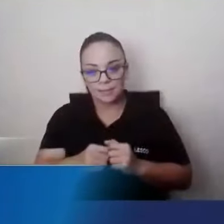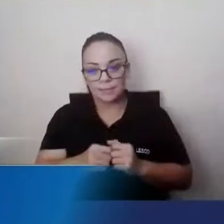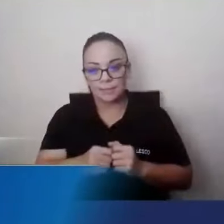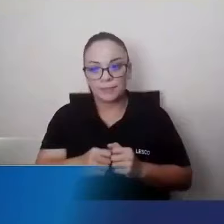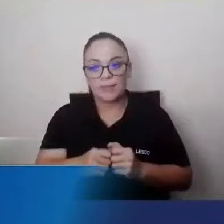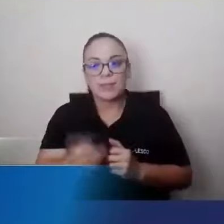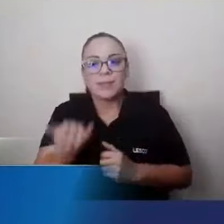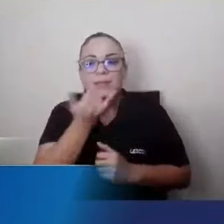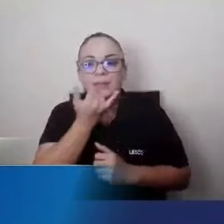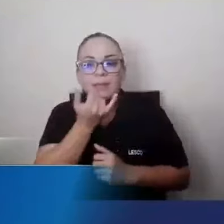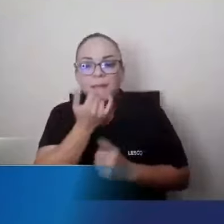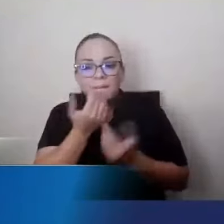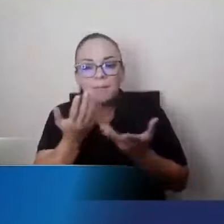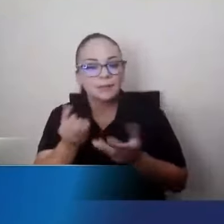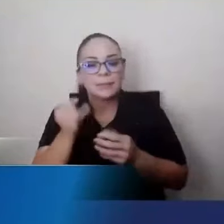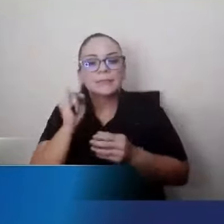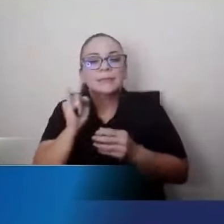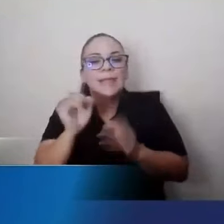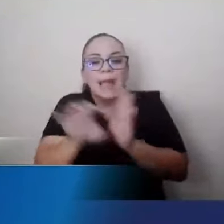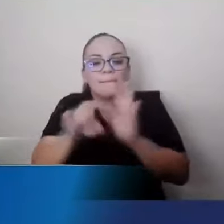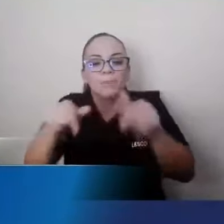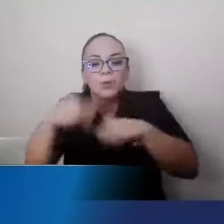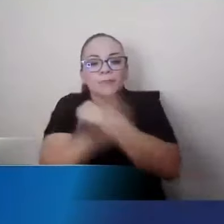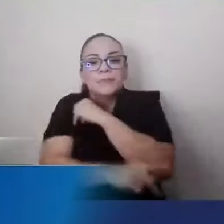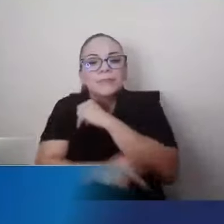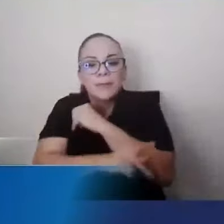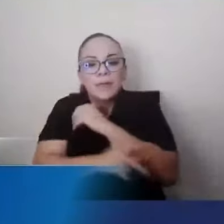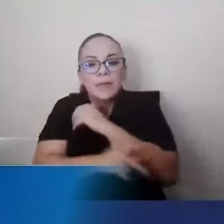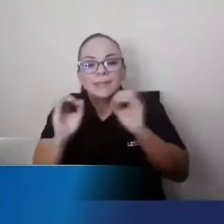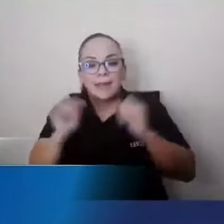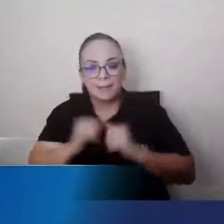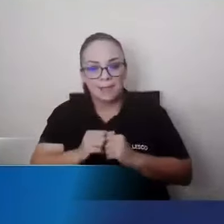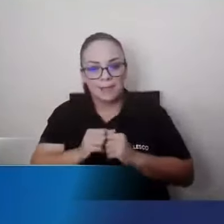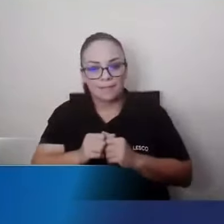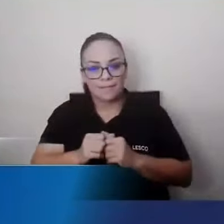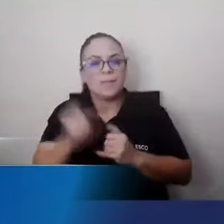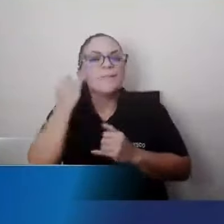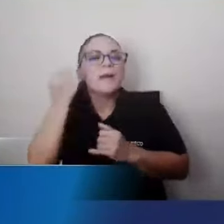en este país, en qué situación estaríamos